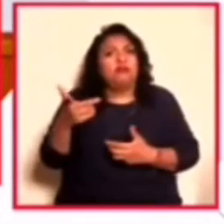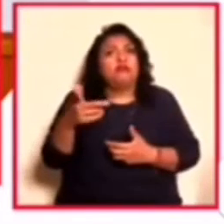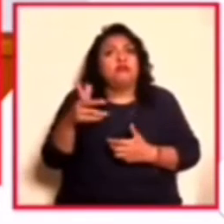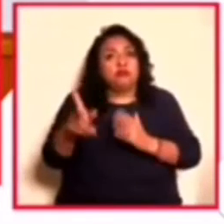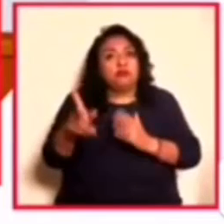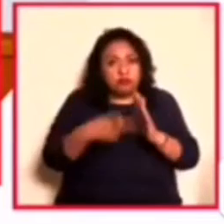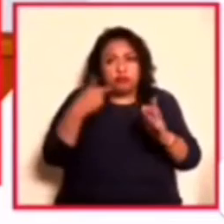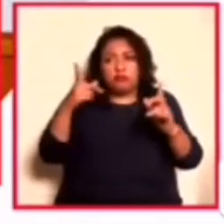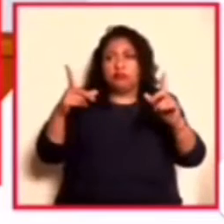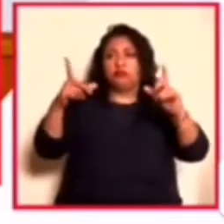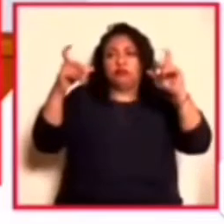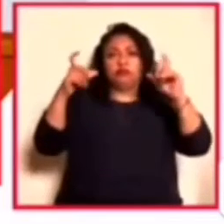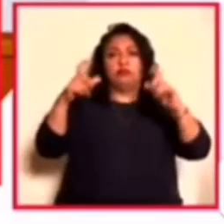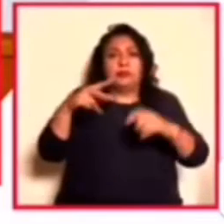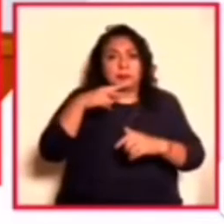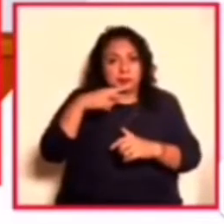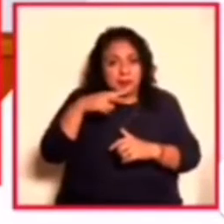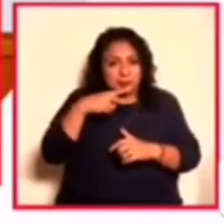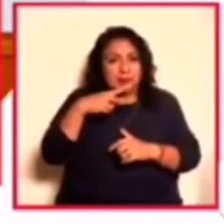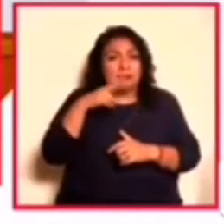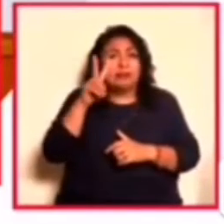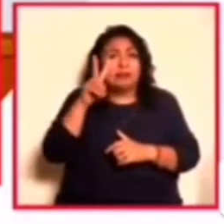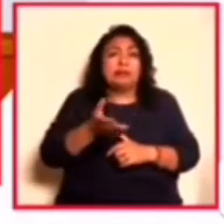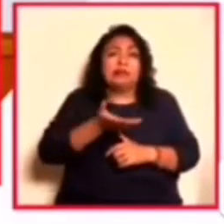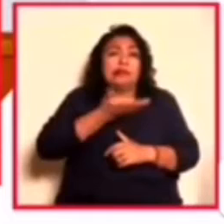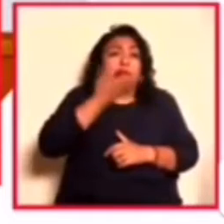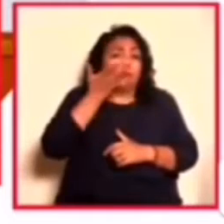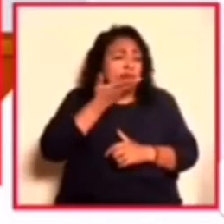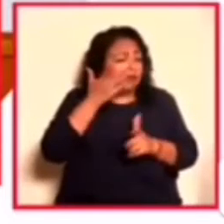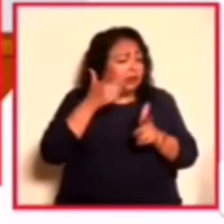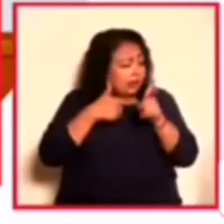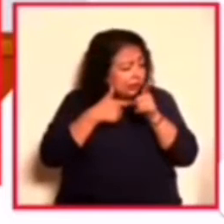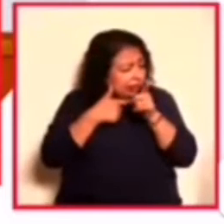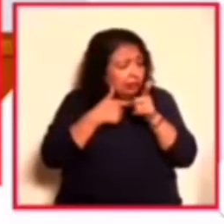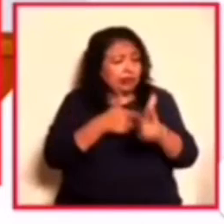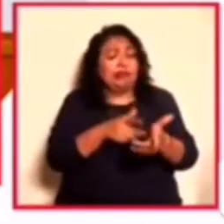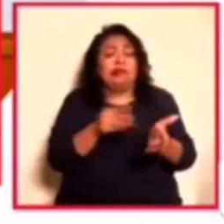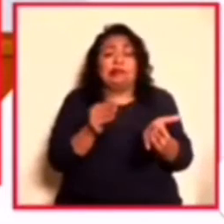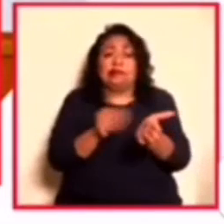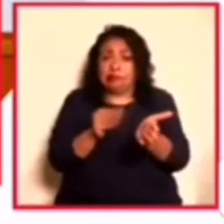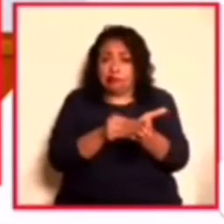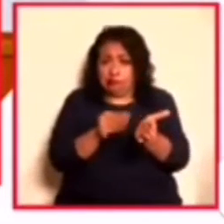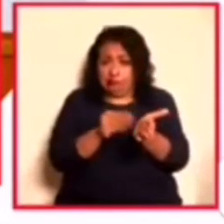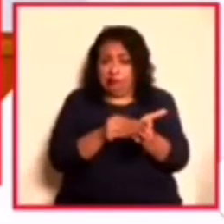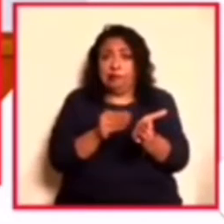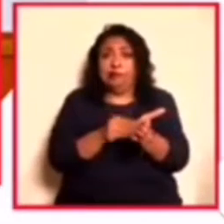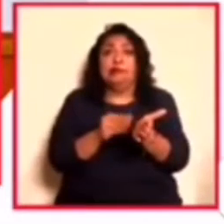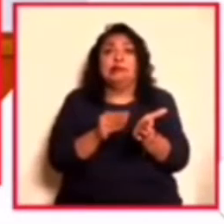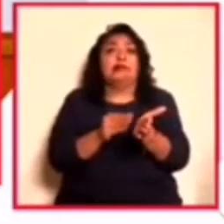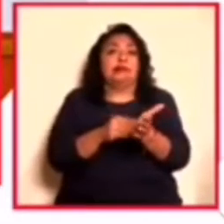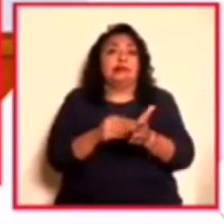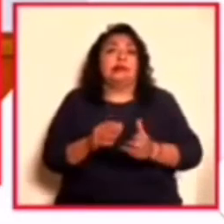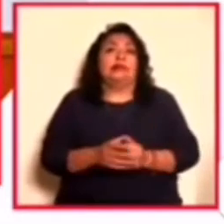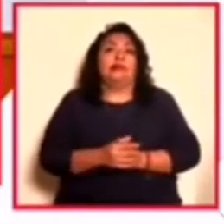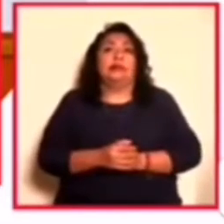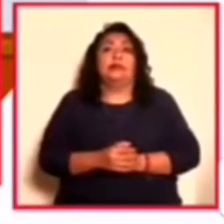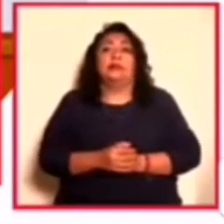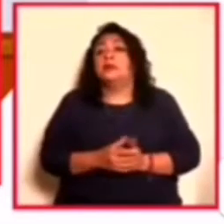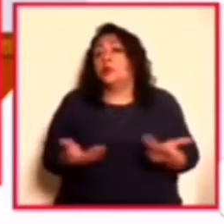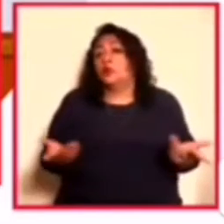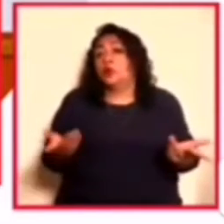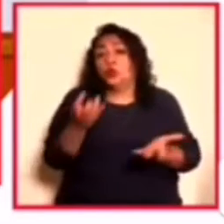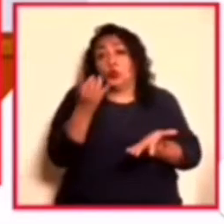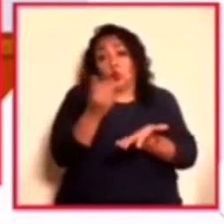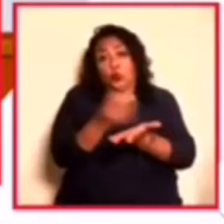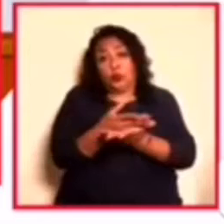retracto en la navidad que es una tradición que sigue vivita y coleando y que la única manera de